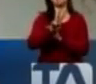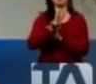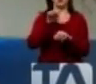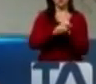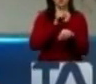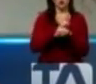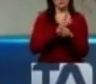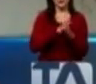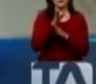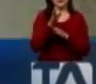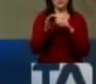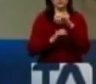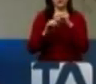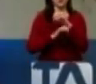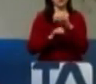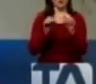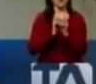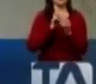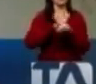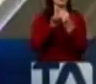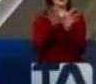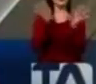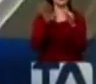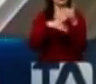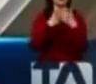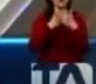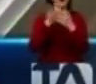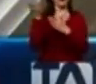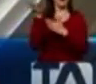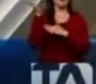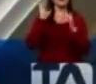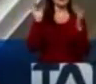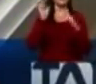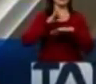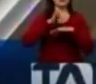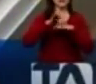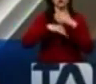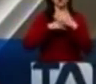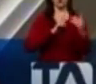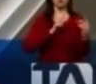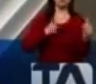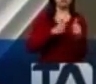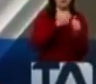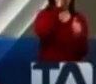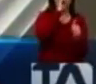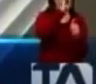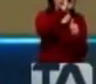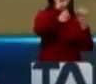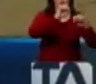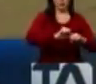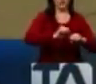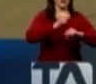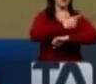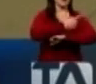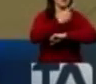laboratorio. En el caso de quienes ya tenían citas asignadas, se respetará la agenda y acudirán normalmente según indicaron las autoridades de salud. Esto